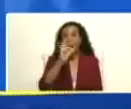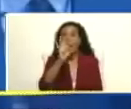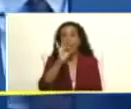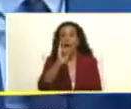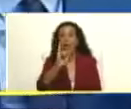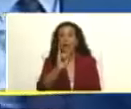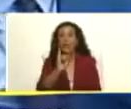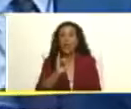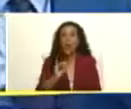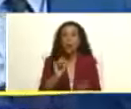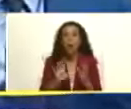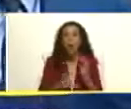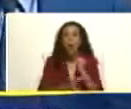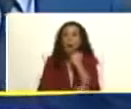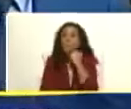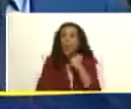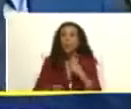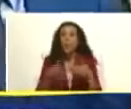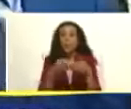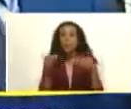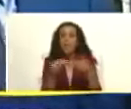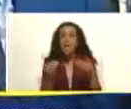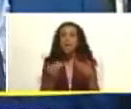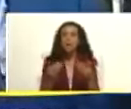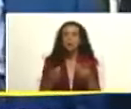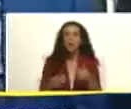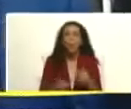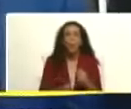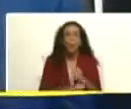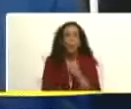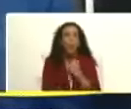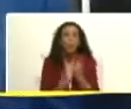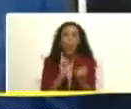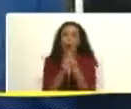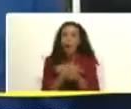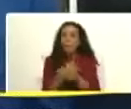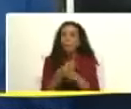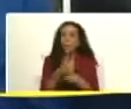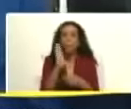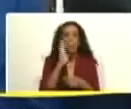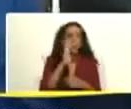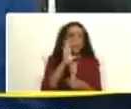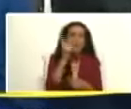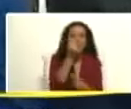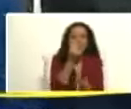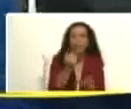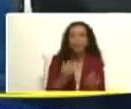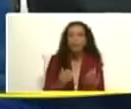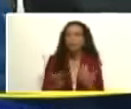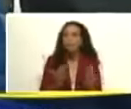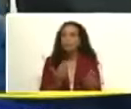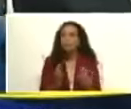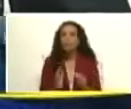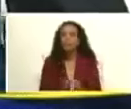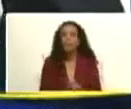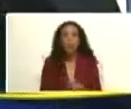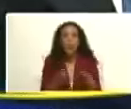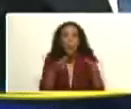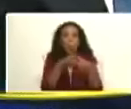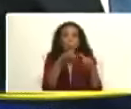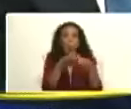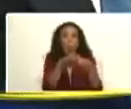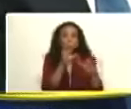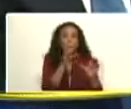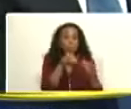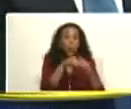lucha contra el lavado de activos. De igual manera, presidente, abre la posibilidad que las reservas técnicas puedan